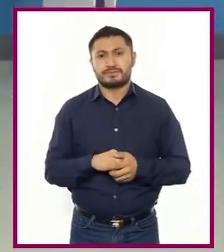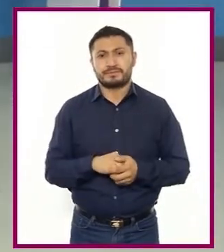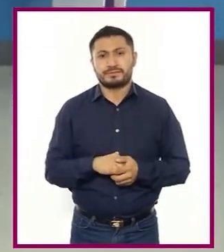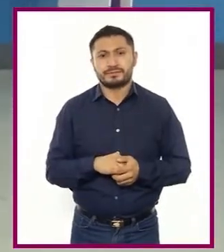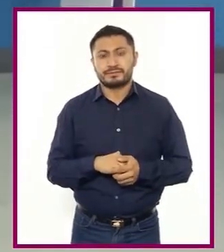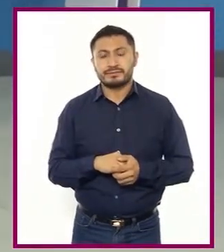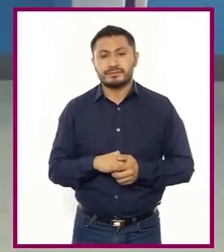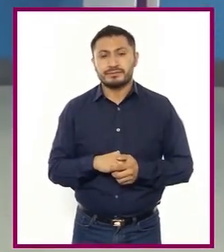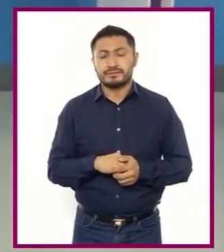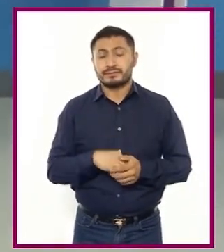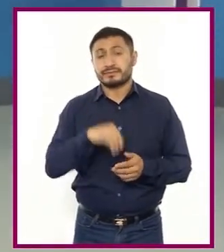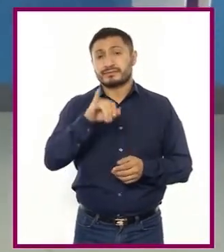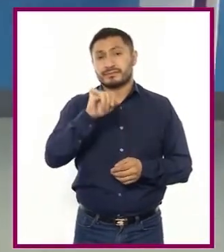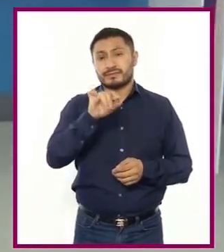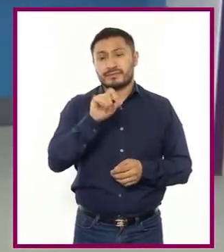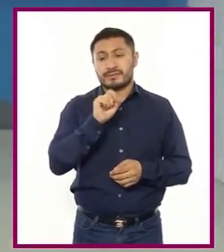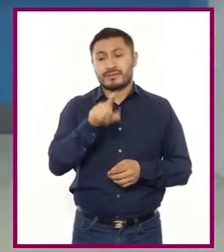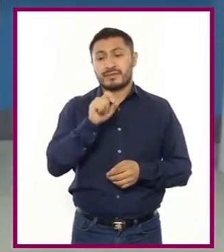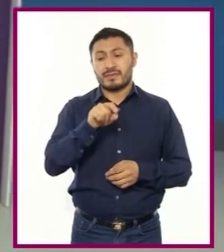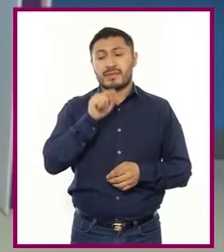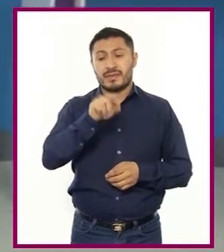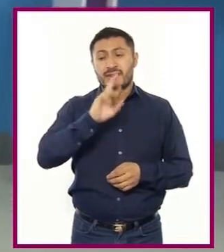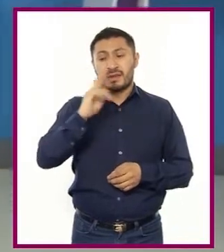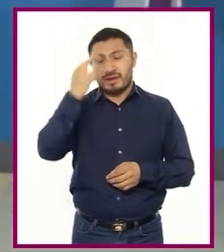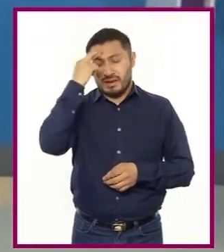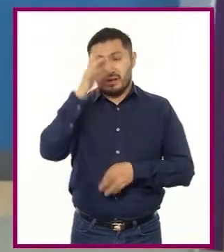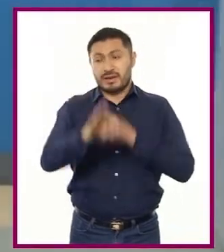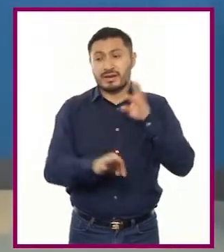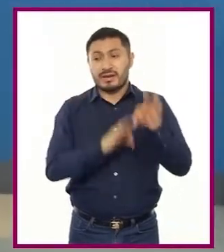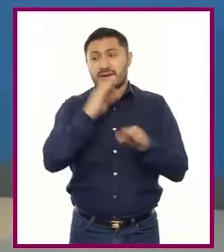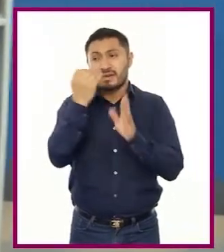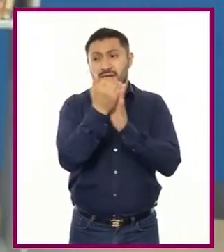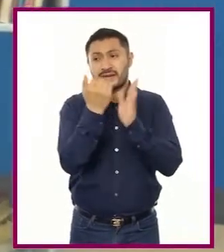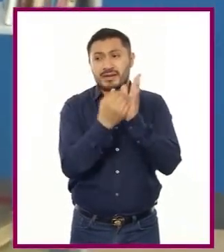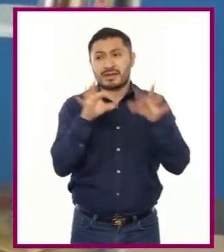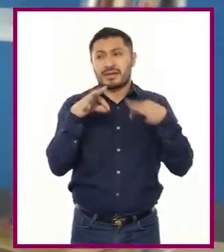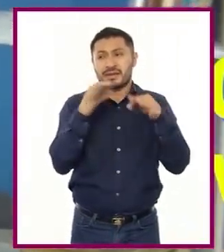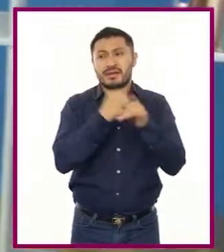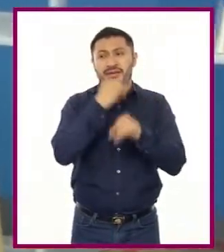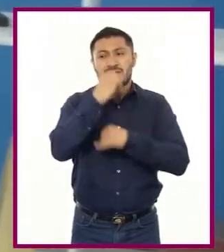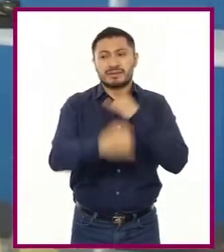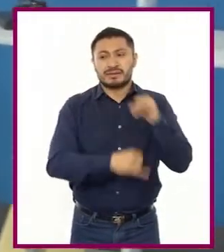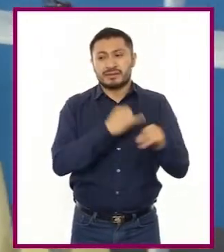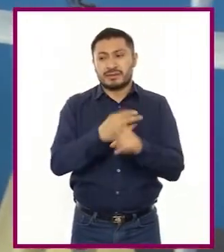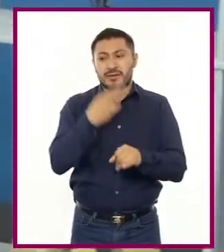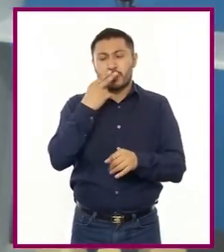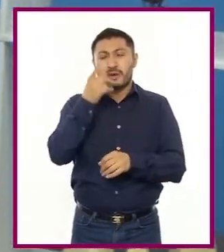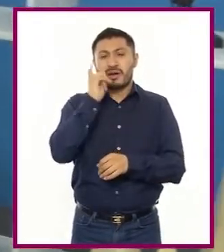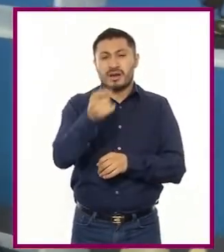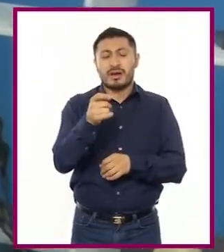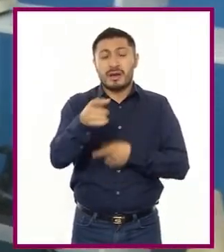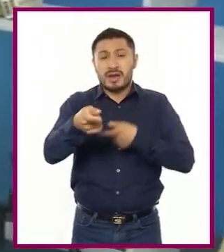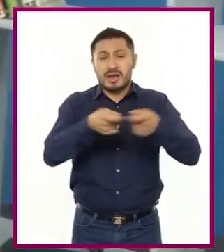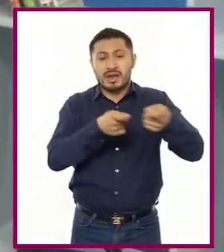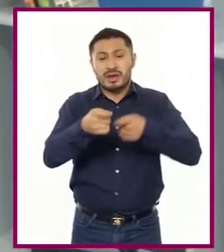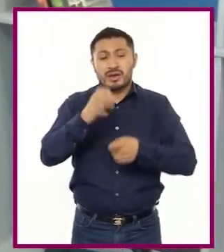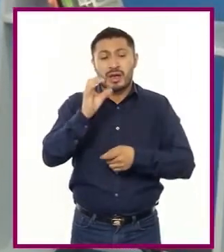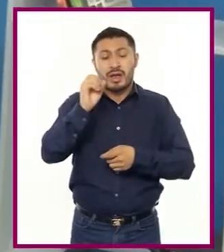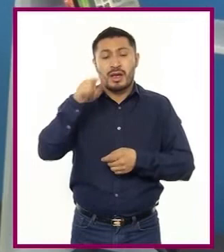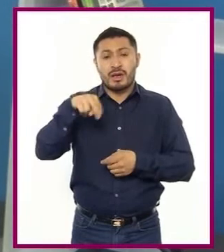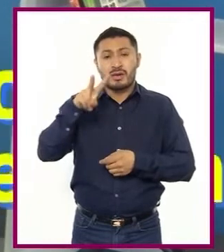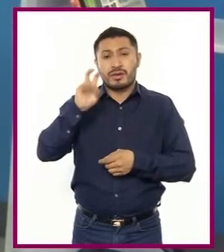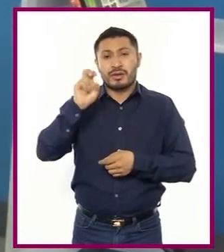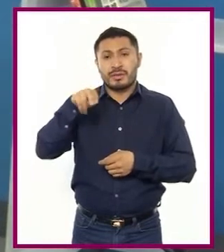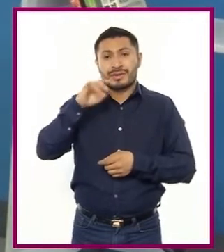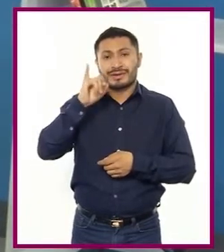Así es, puesto que al considerar los tratados internacionales se aplica lo que se denomina control de convencionalidad, que